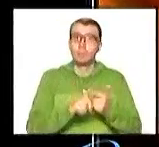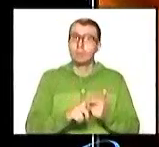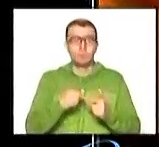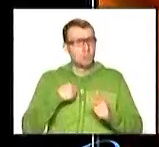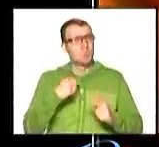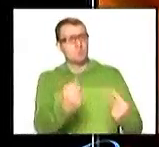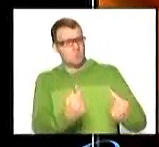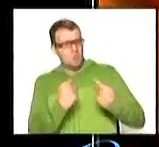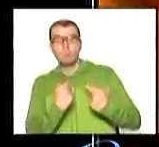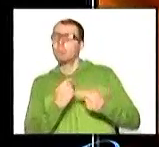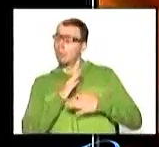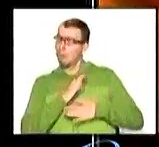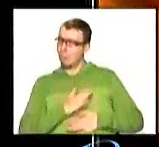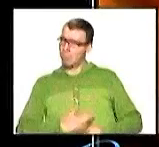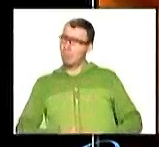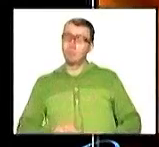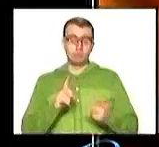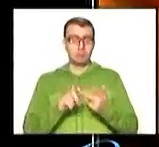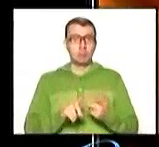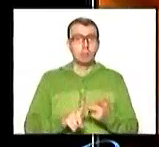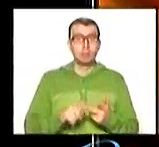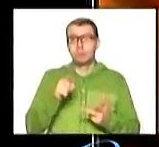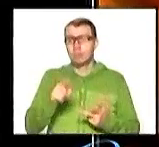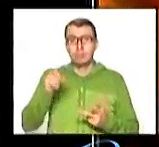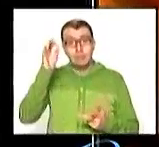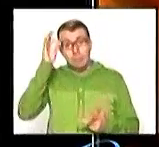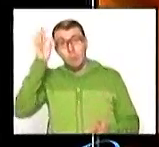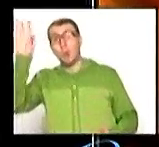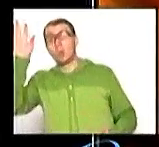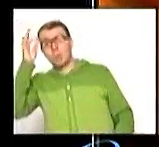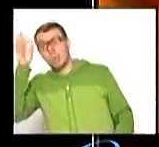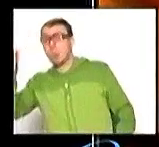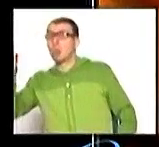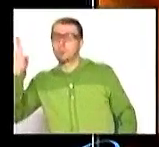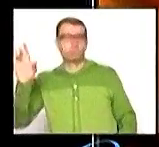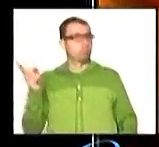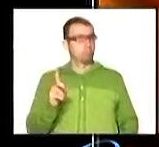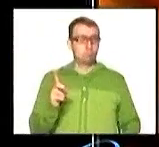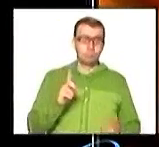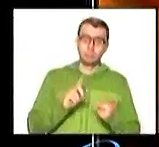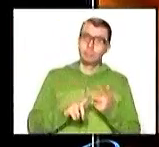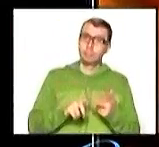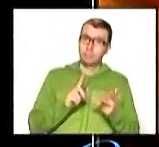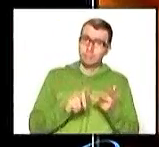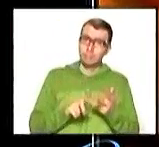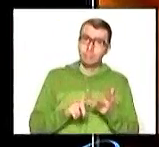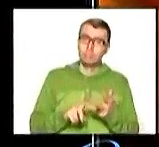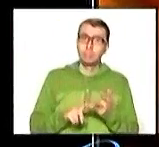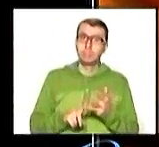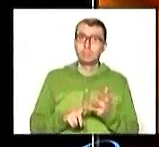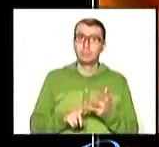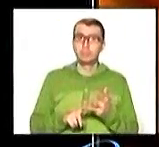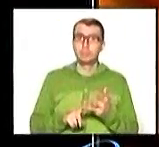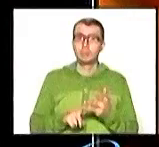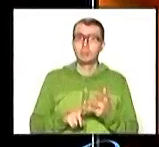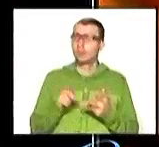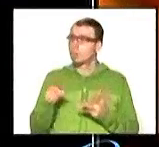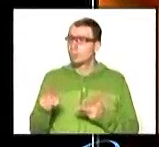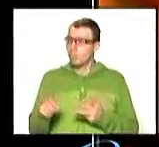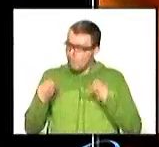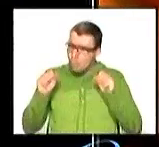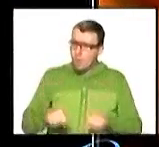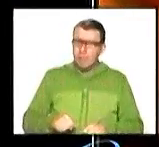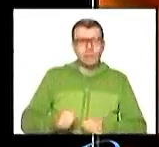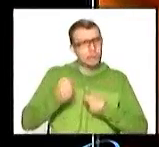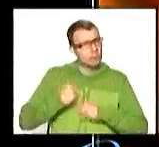personal. No adivines ni supongas. Y haz siempre lo mejor que pueda,